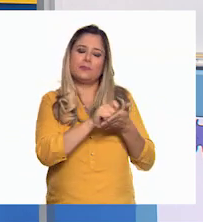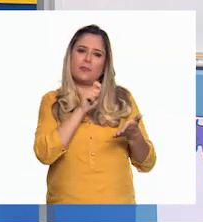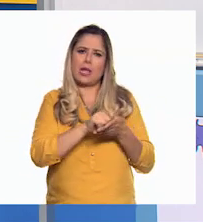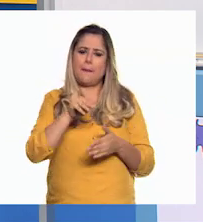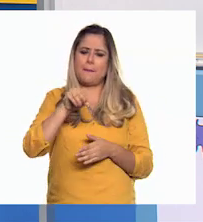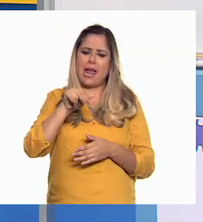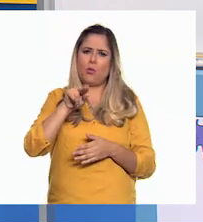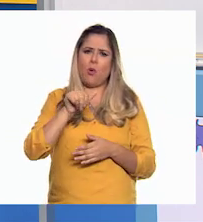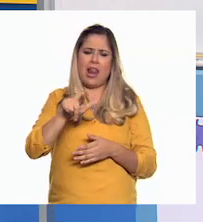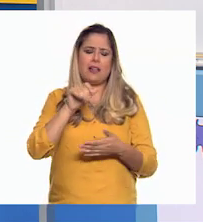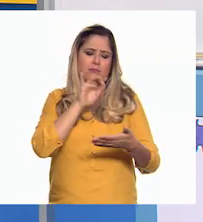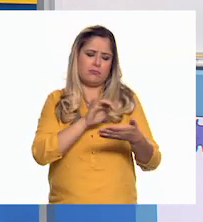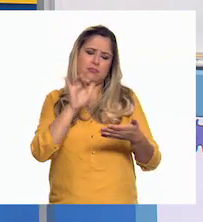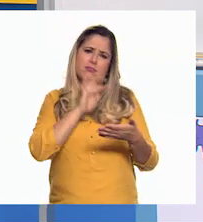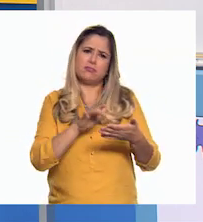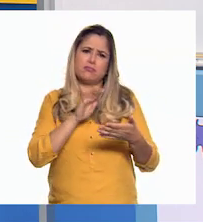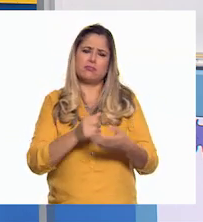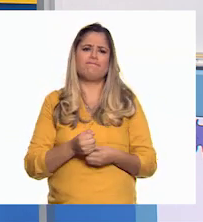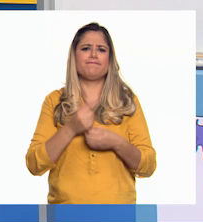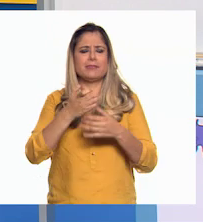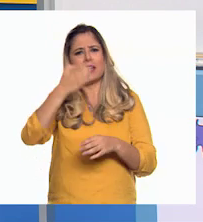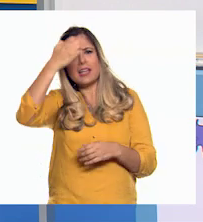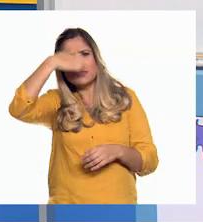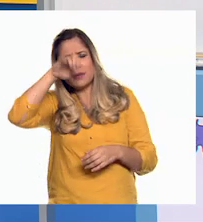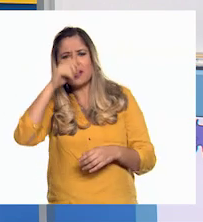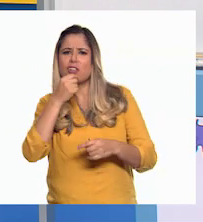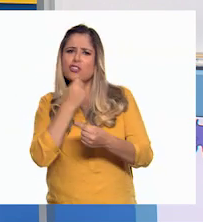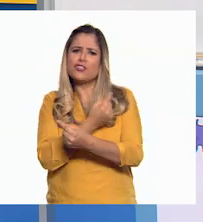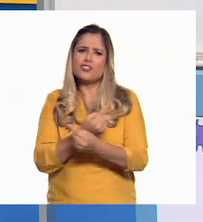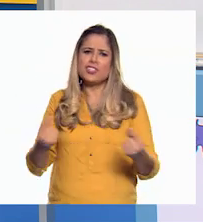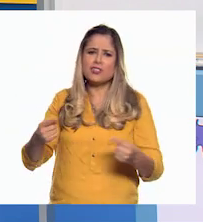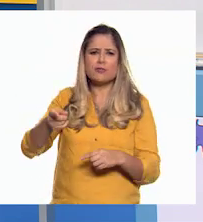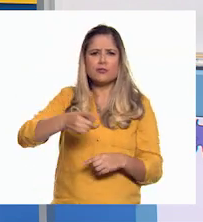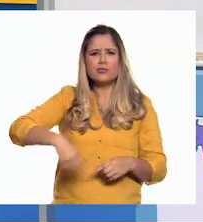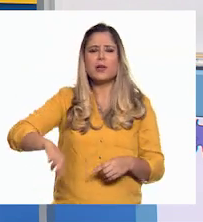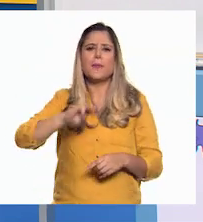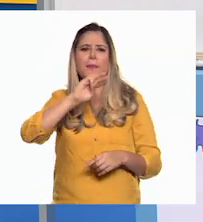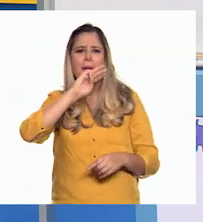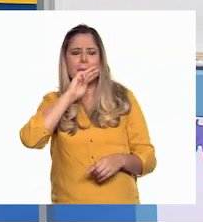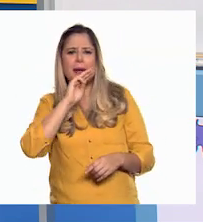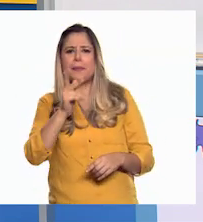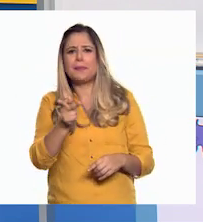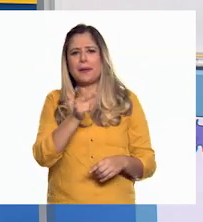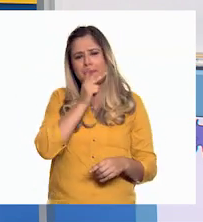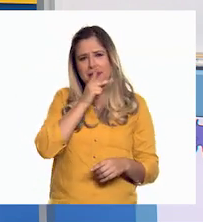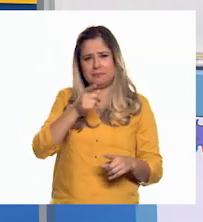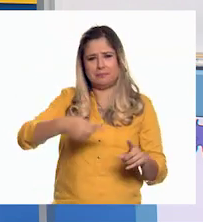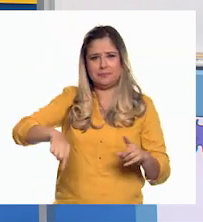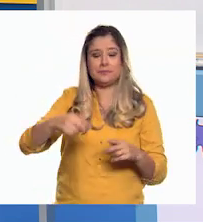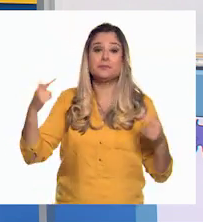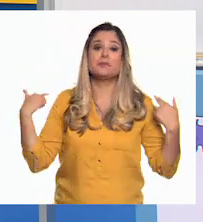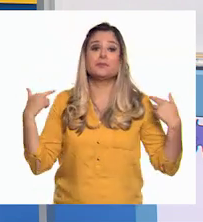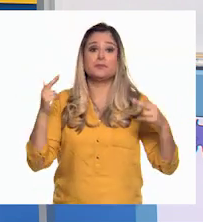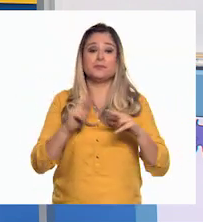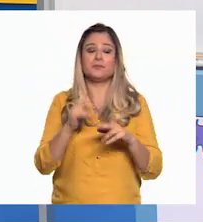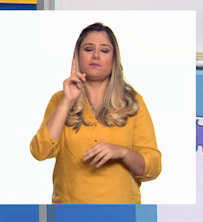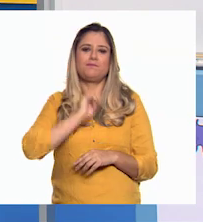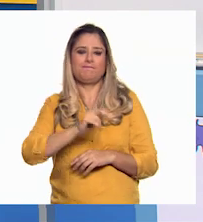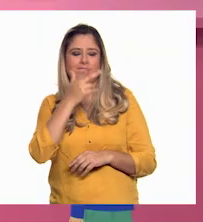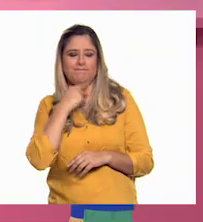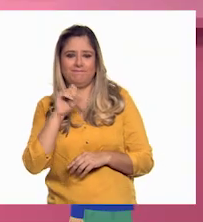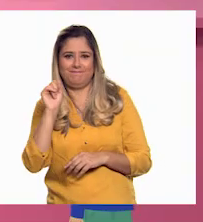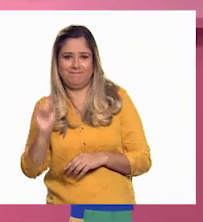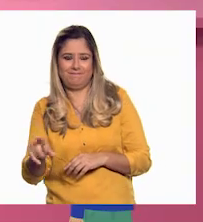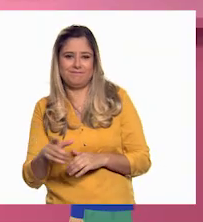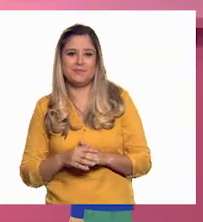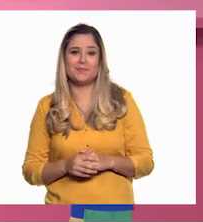una lectura y en su experiencia con las niñas, los niños, sus mamás y papás, y las maestras y maestros.